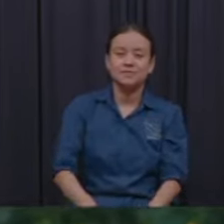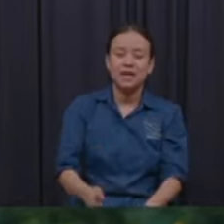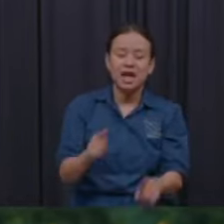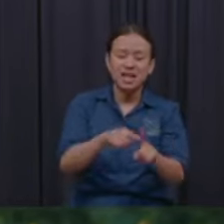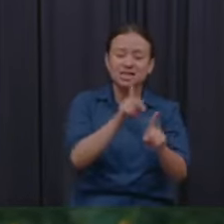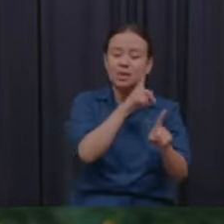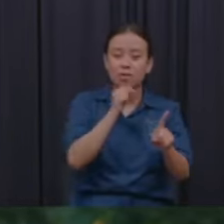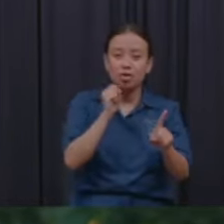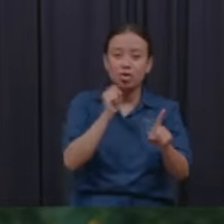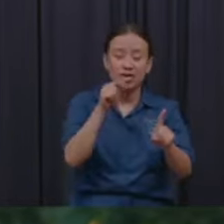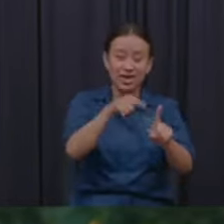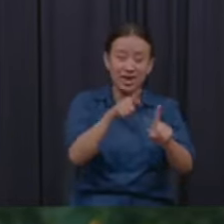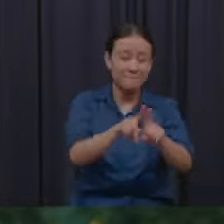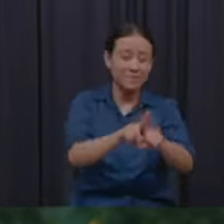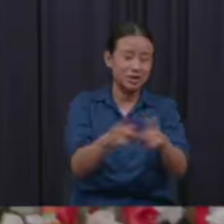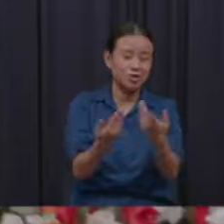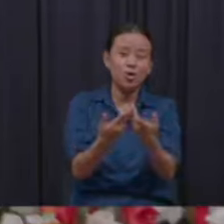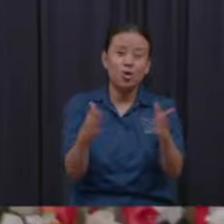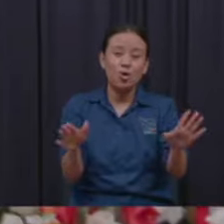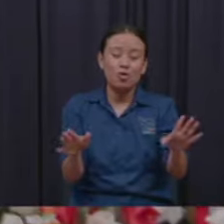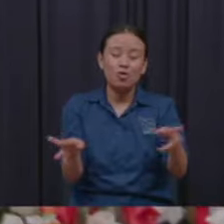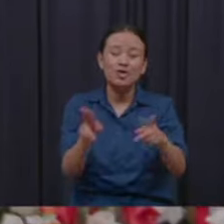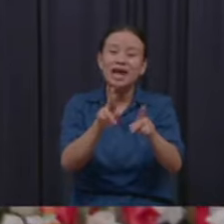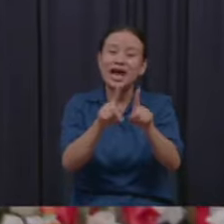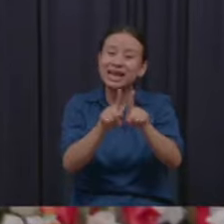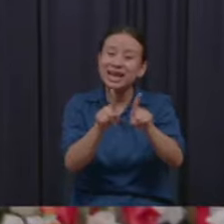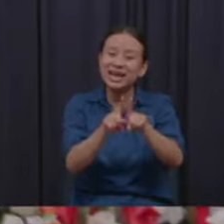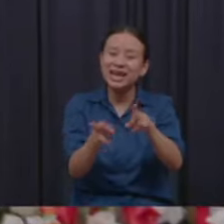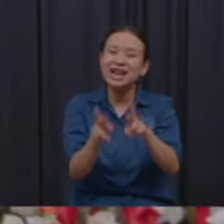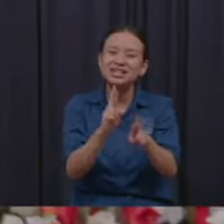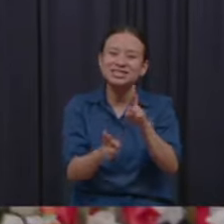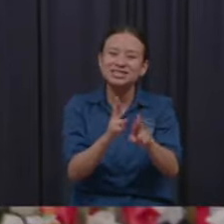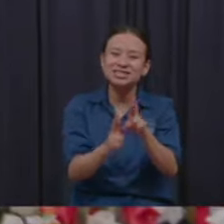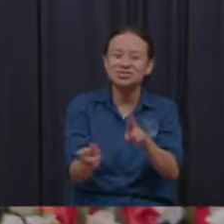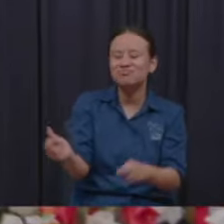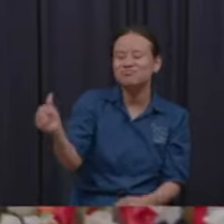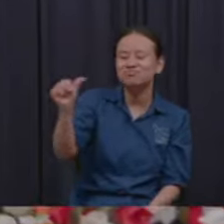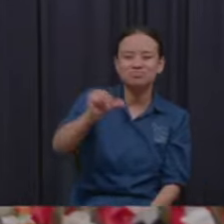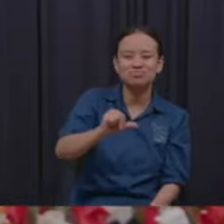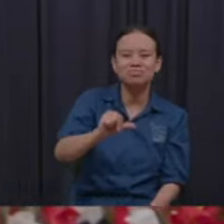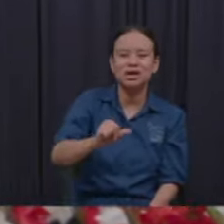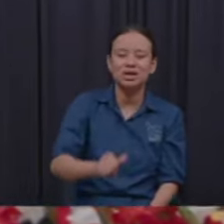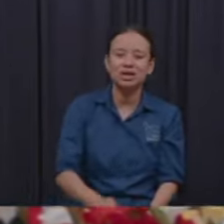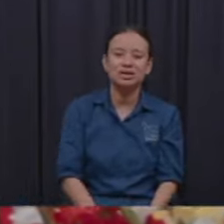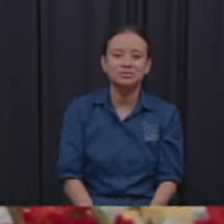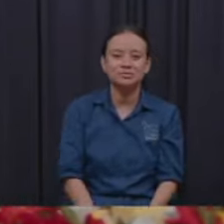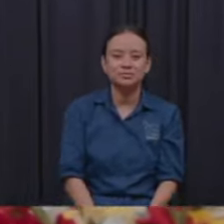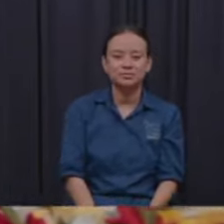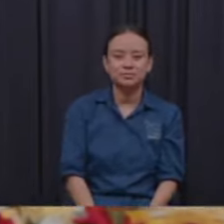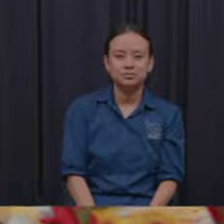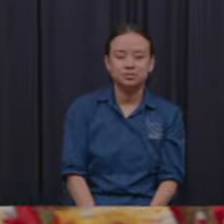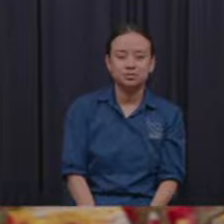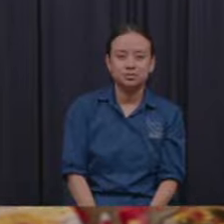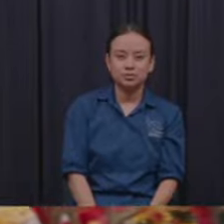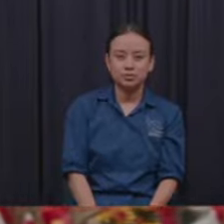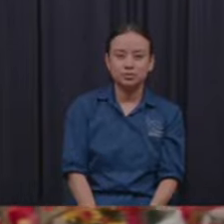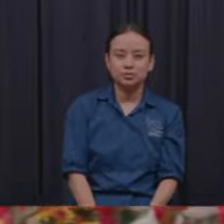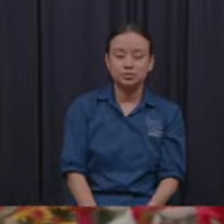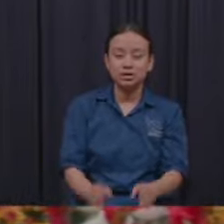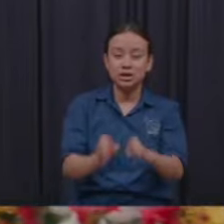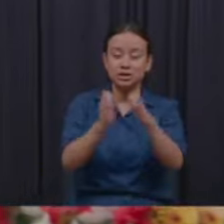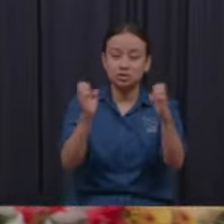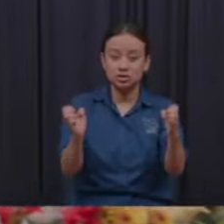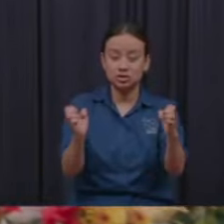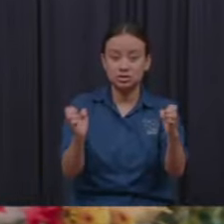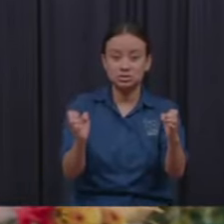quería arreglar las cosas, pero él se enlazó por la relación de fornicación que hubo allí. Entonces hay que